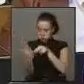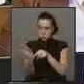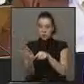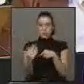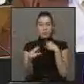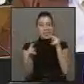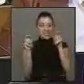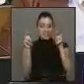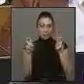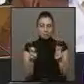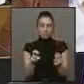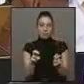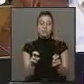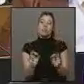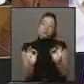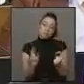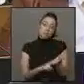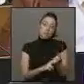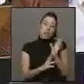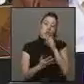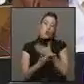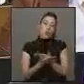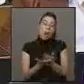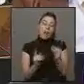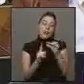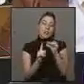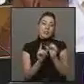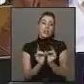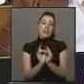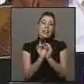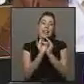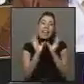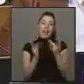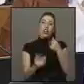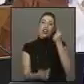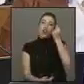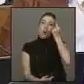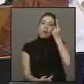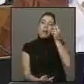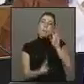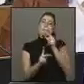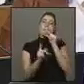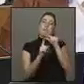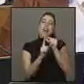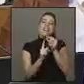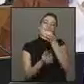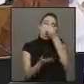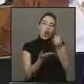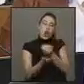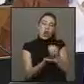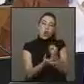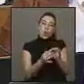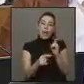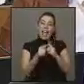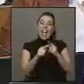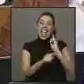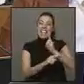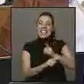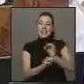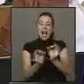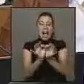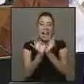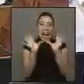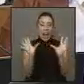y abro comillas. Desde luego, no existe definición concreta de lo que debiésemos entender como lucro, razón por la cual la exigencia de